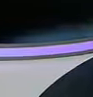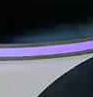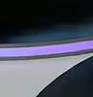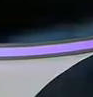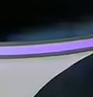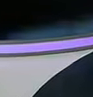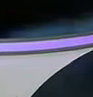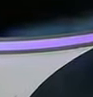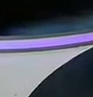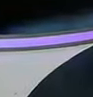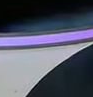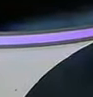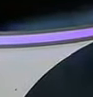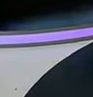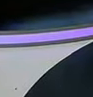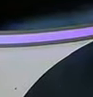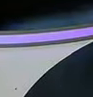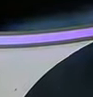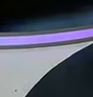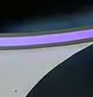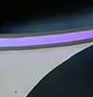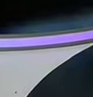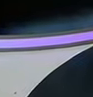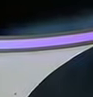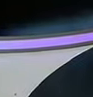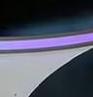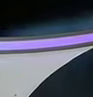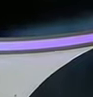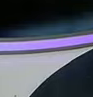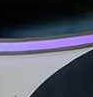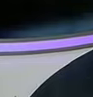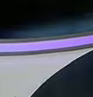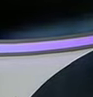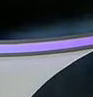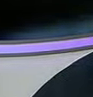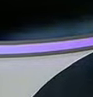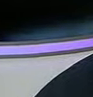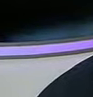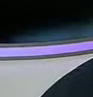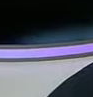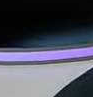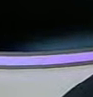Vivan un día a la vez. Un feliz jueves. Y como siempre les digo, ahí viene Mañanero. Felicidades.